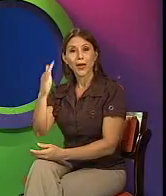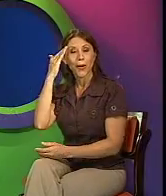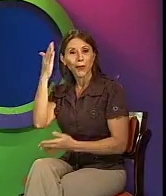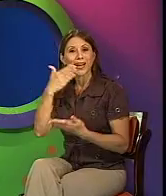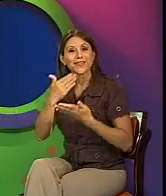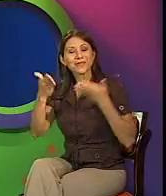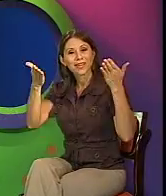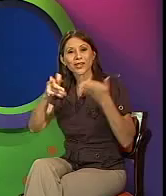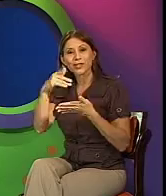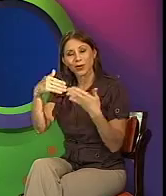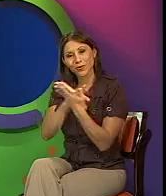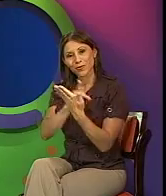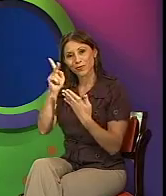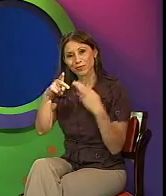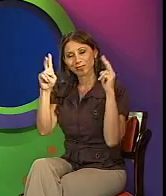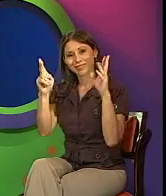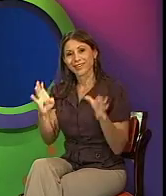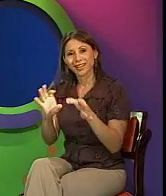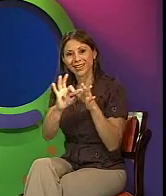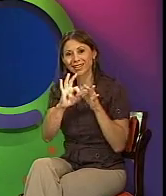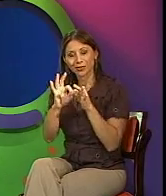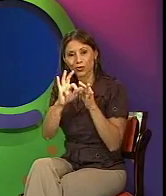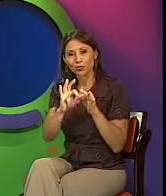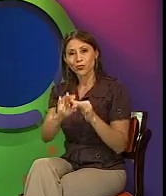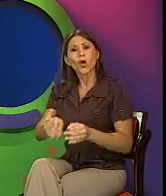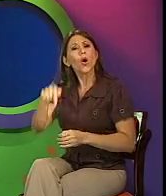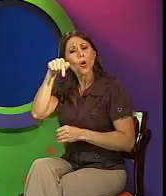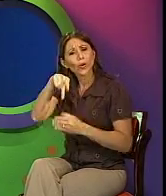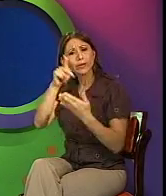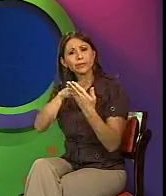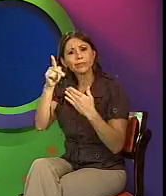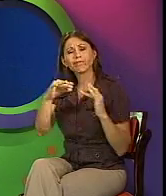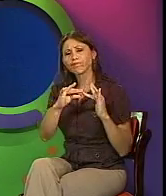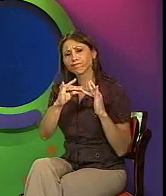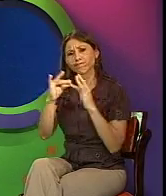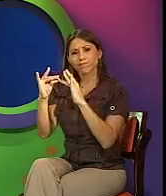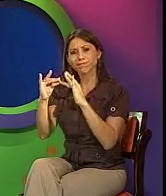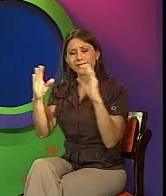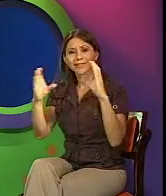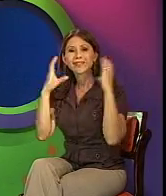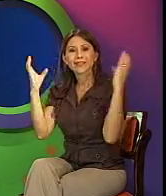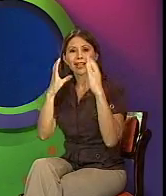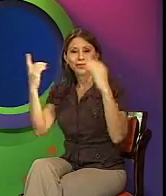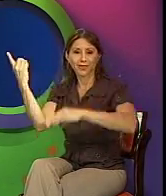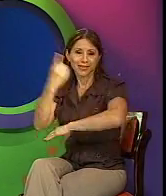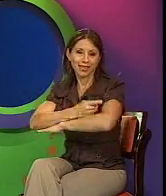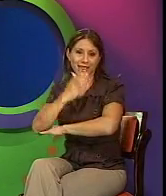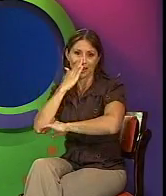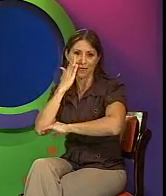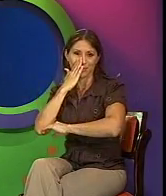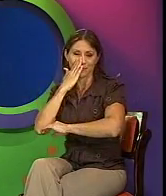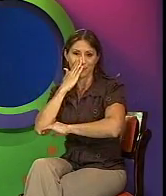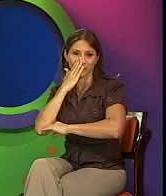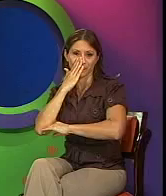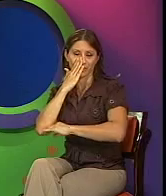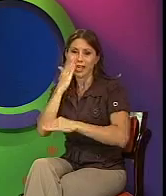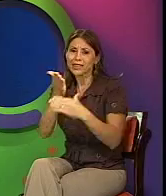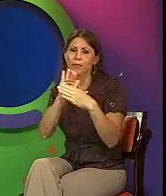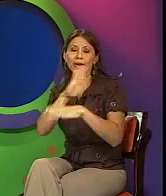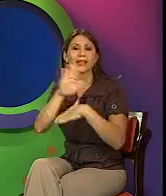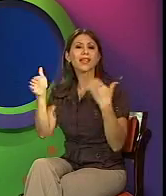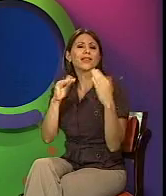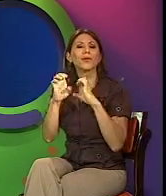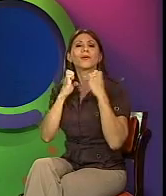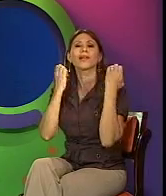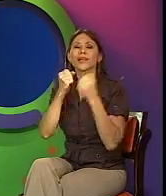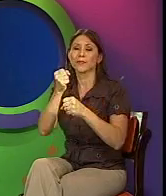Hola, bienvenidos a una nueva edición de su programa En Nexos. Hoy en una emisión muy especial, celebrando el Día de la Madre. De parte